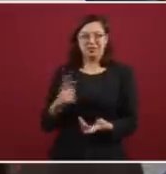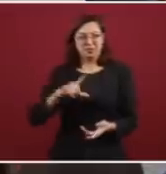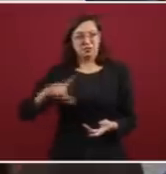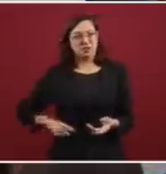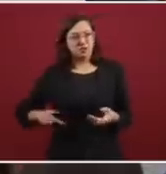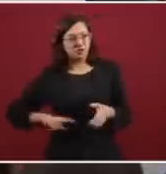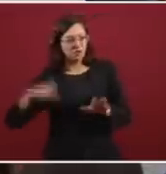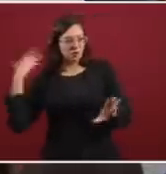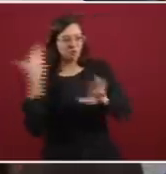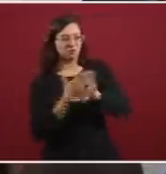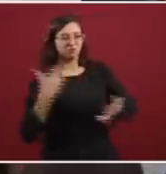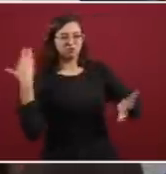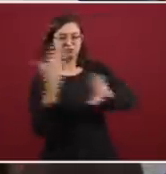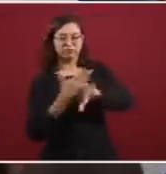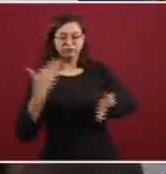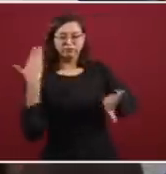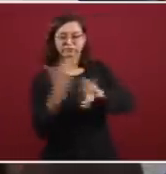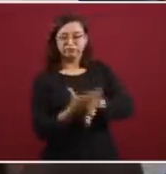Nosotros hacíamos